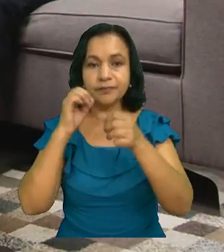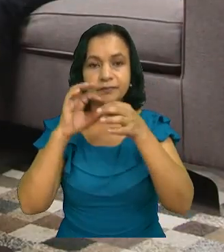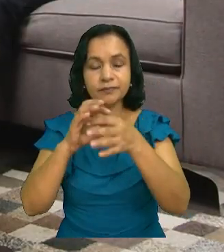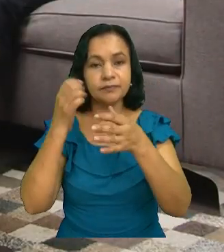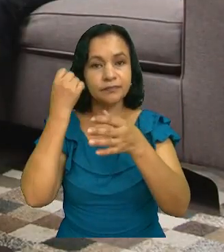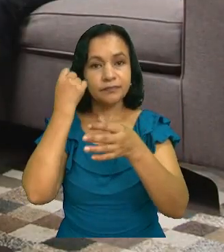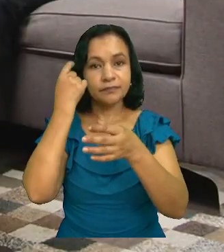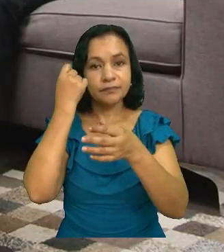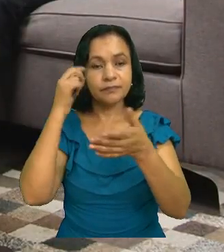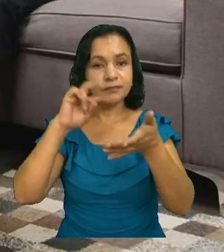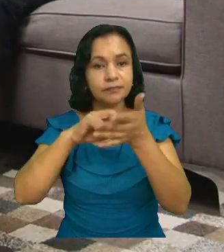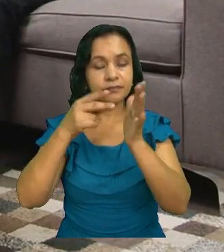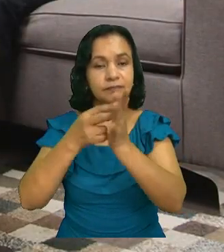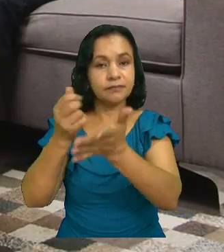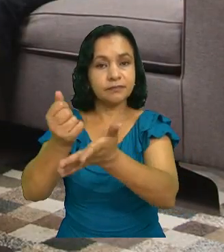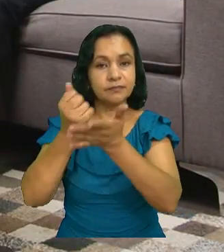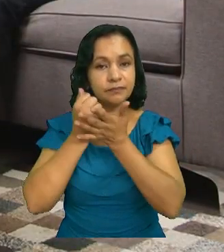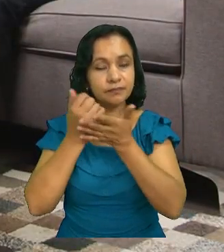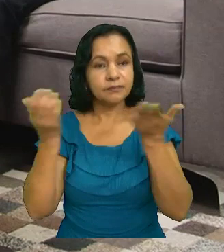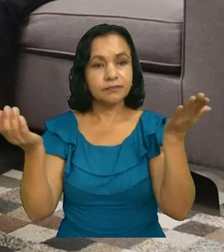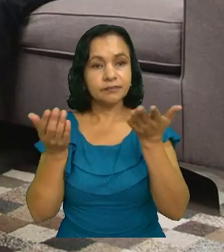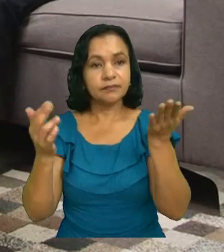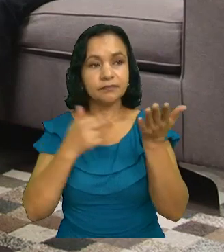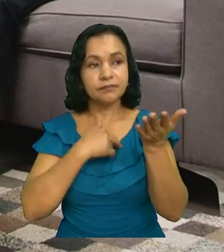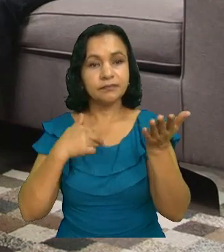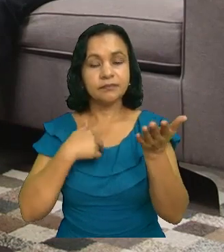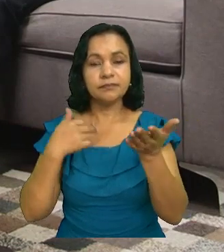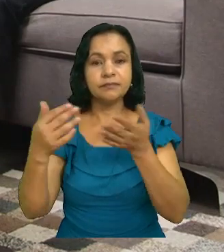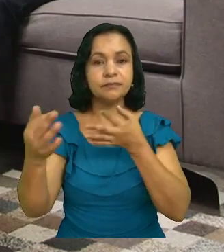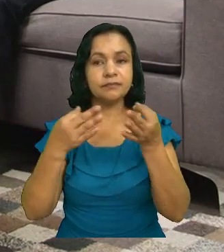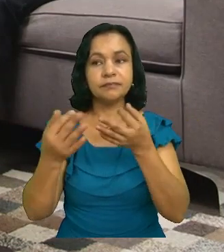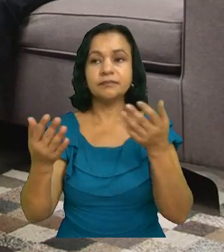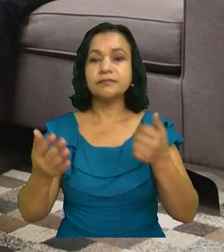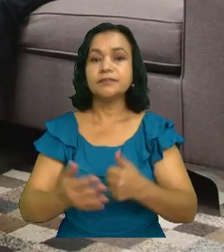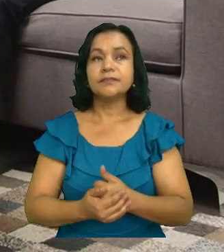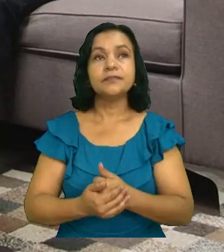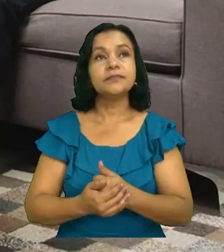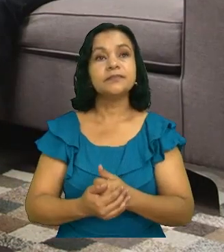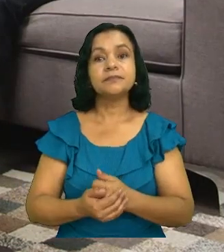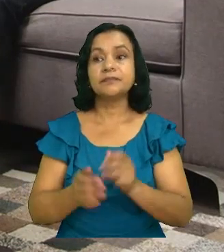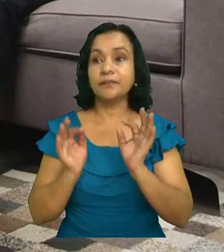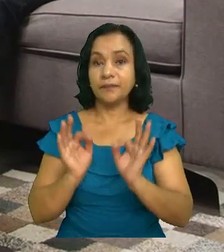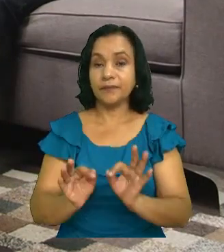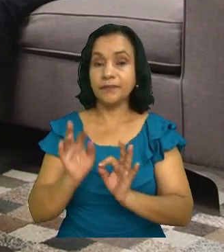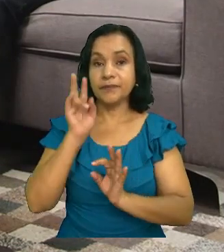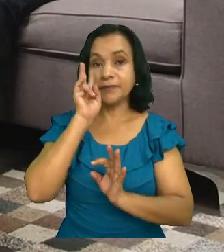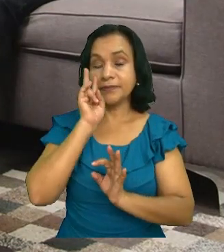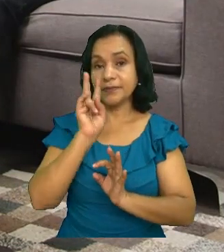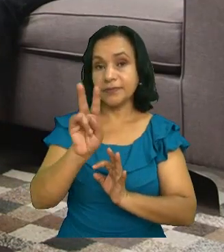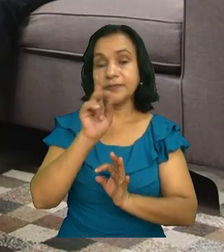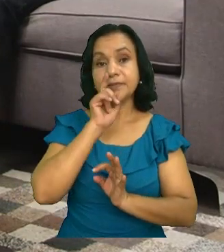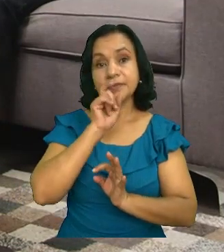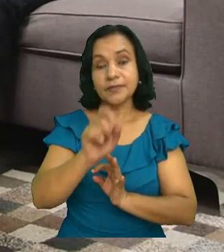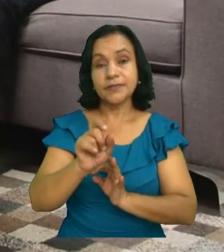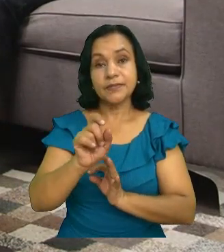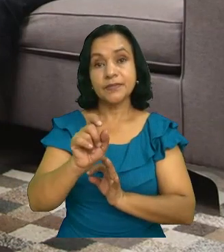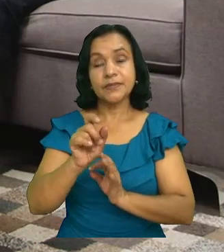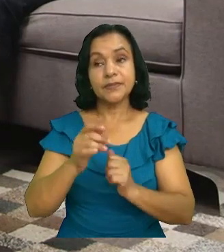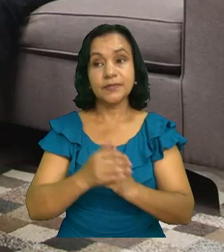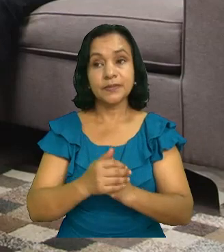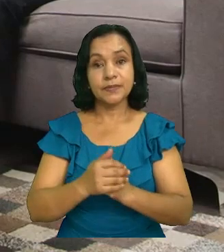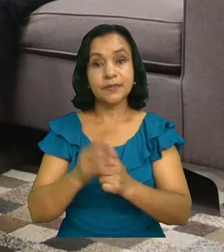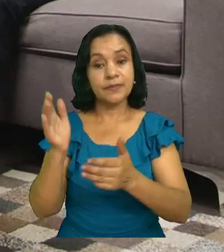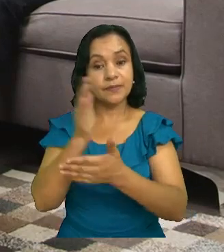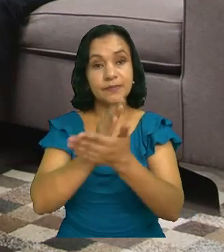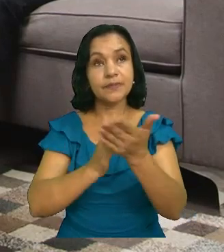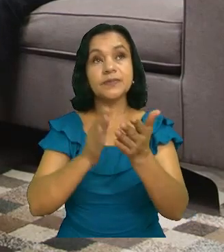lo que significan y cuán avance existe hasta el momento. Bien, te decía, me gustaría mostrarles